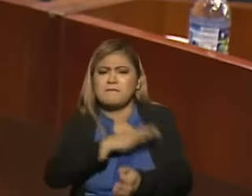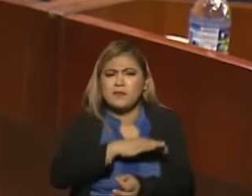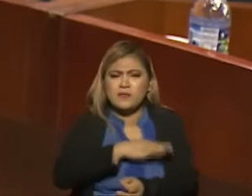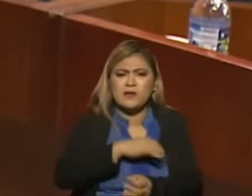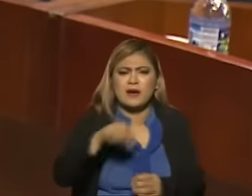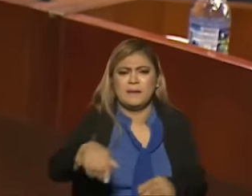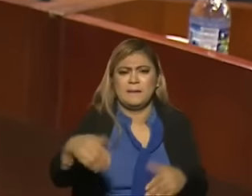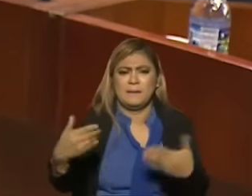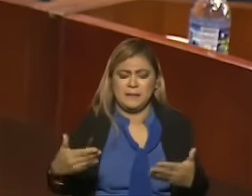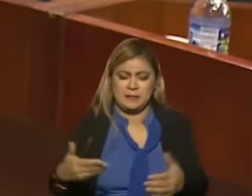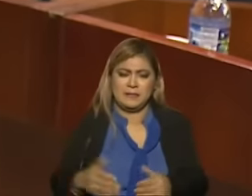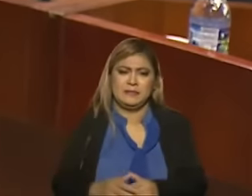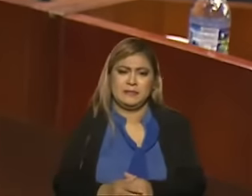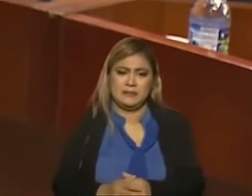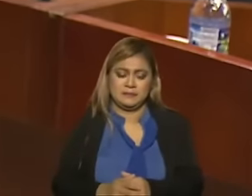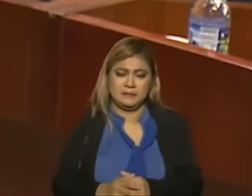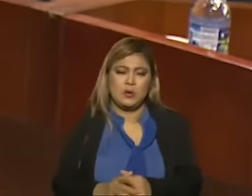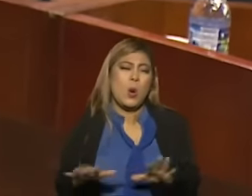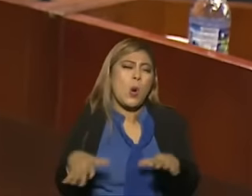eso